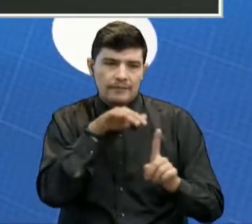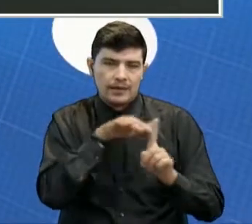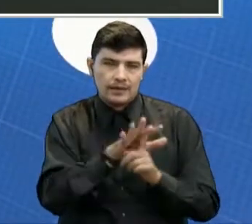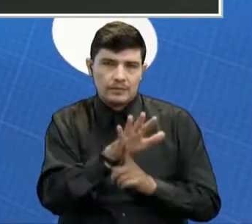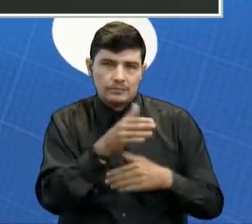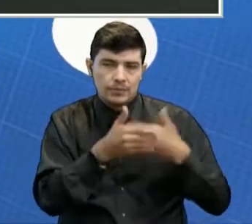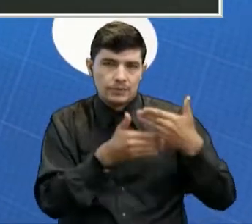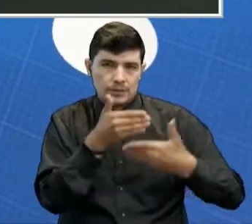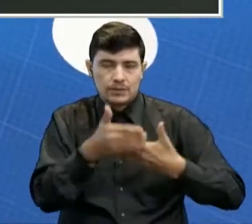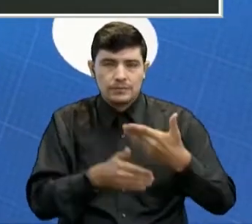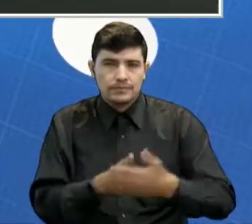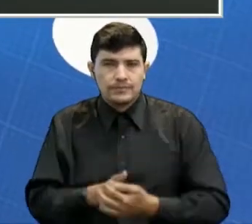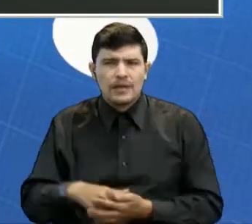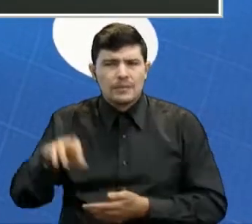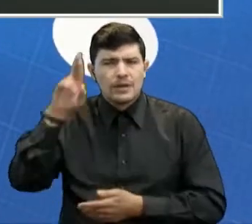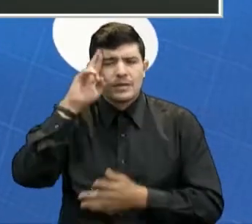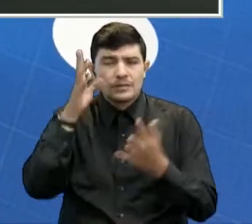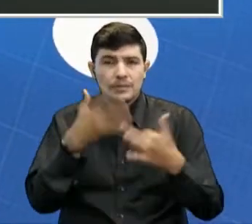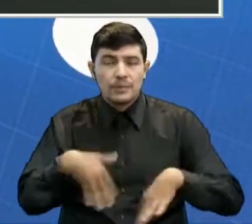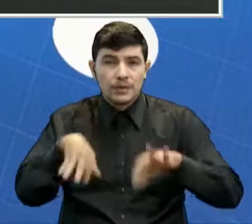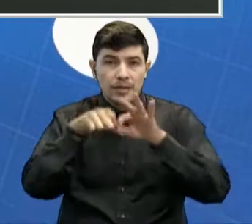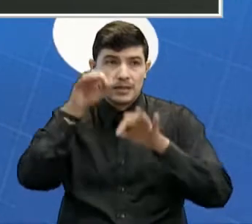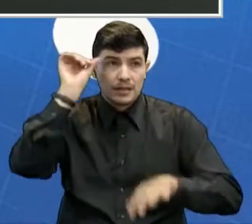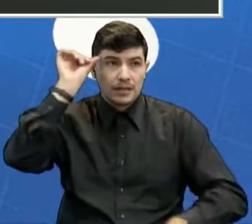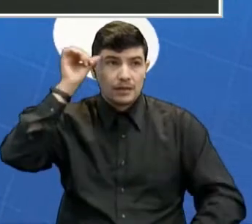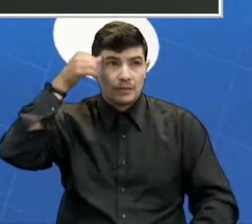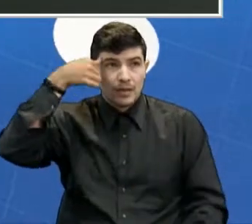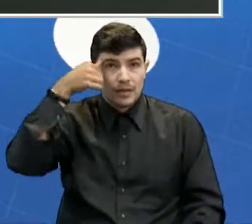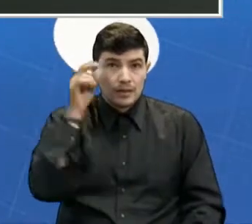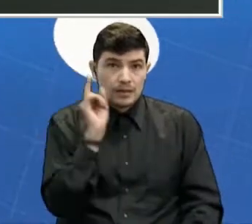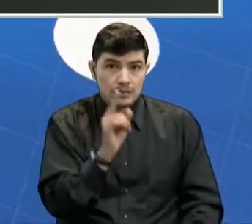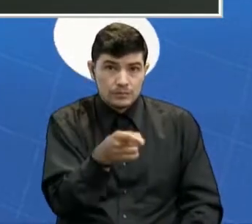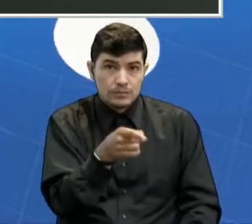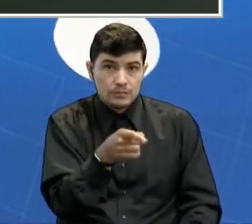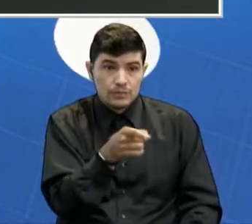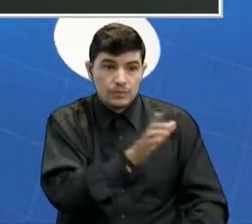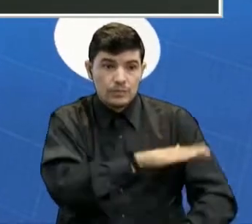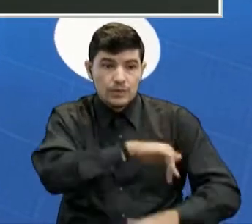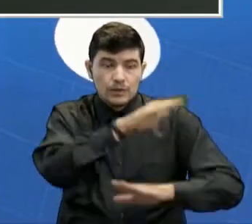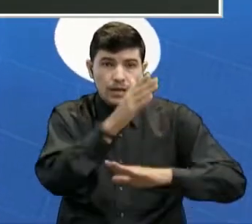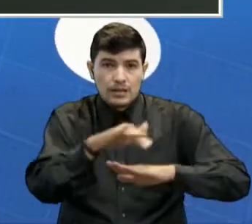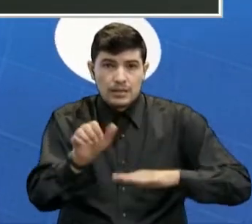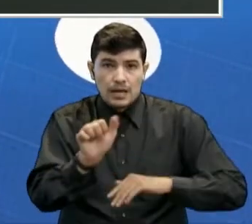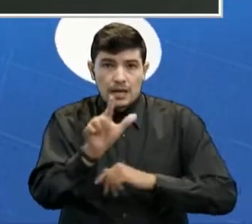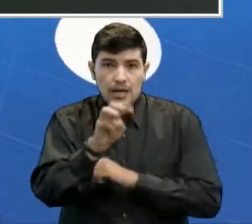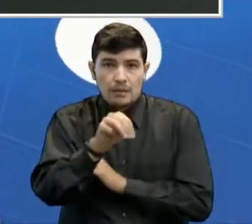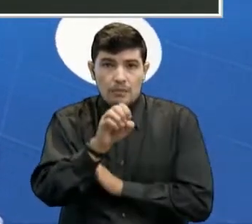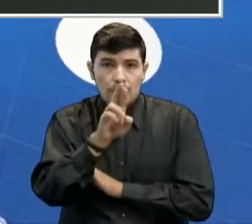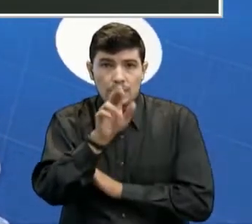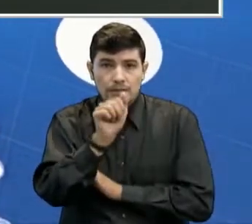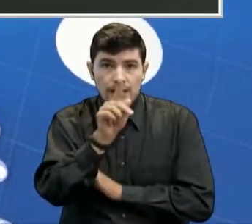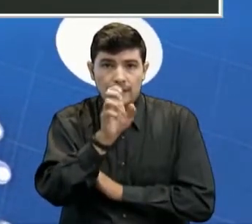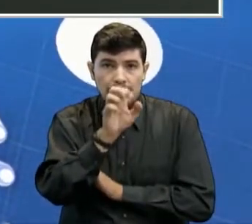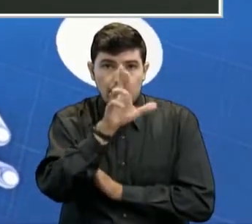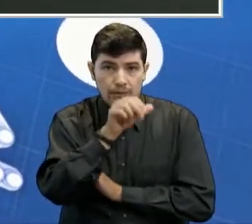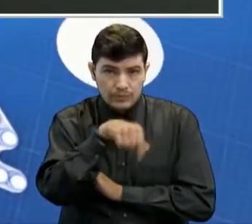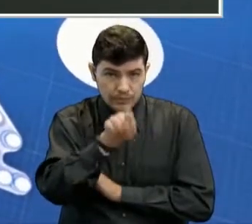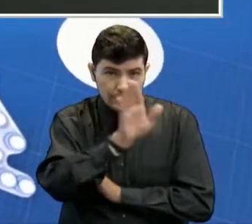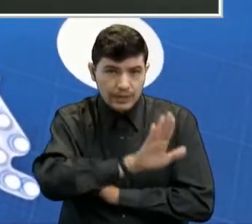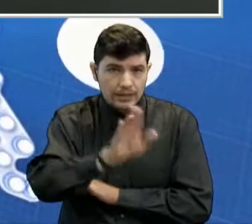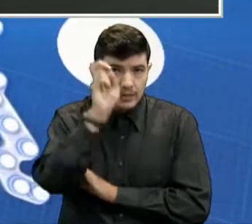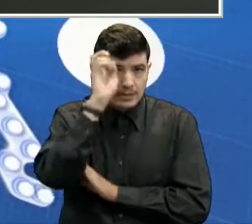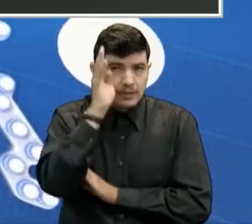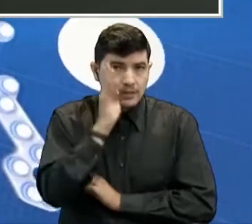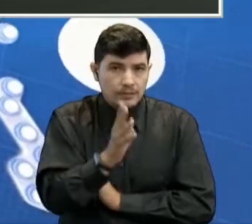Minesa. También es importante recordar lo del páramo de Almorzadero. Recordemos que en fallo de tutela de